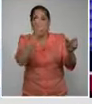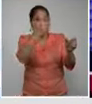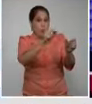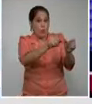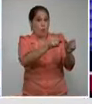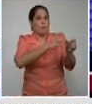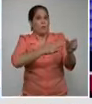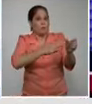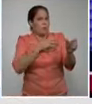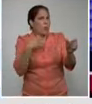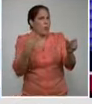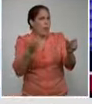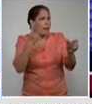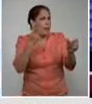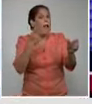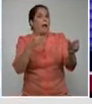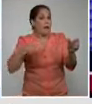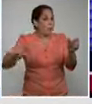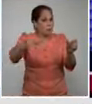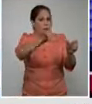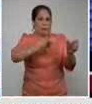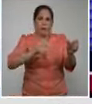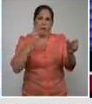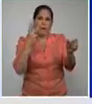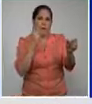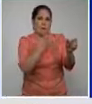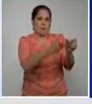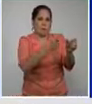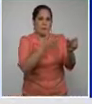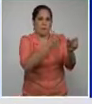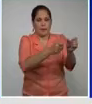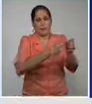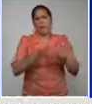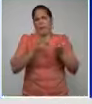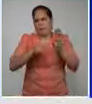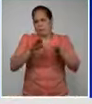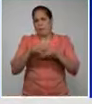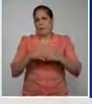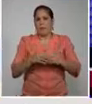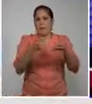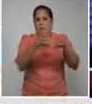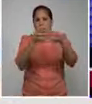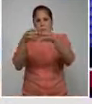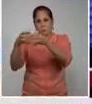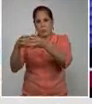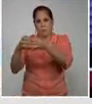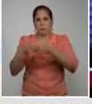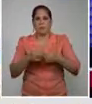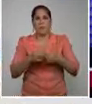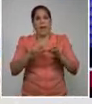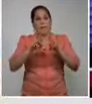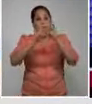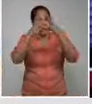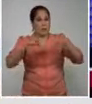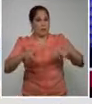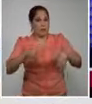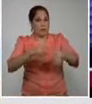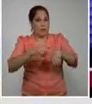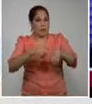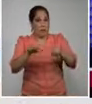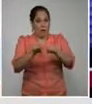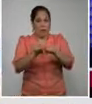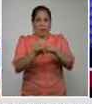mejor, es el de la tercera dosis, pues recibirán también su tercera dosis. Muchos usuarios en redes sociales, doctora, se conectan a esta hora por el tema,